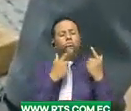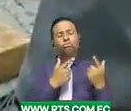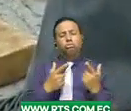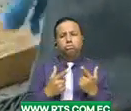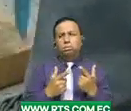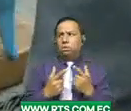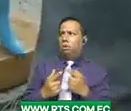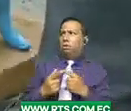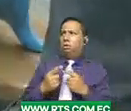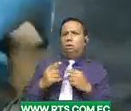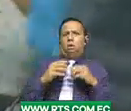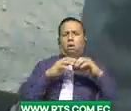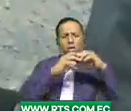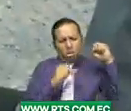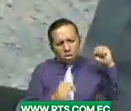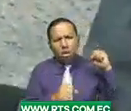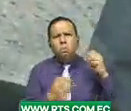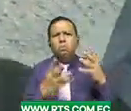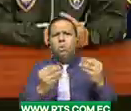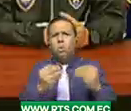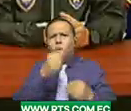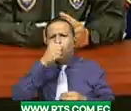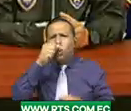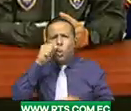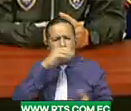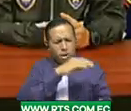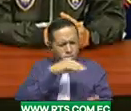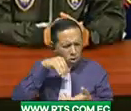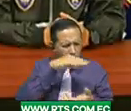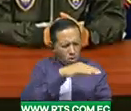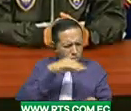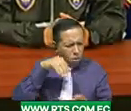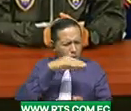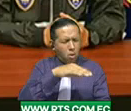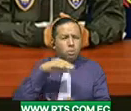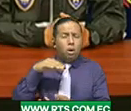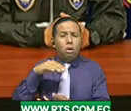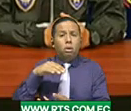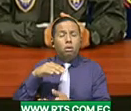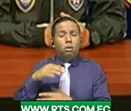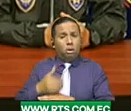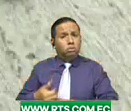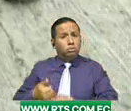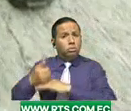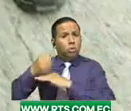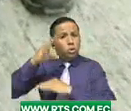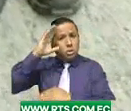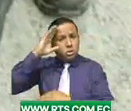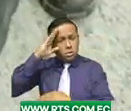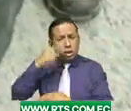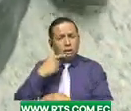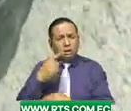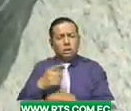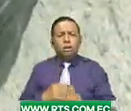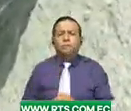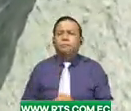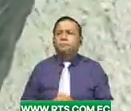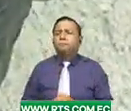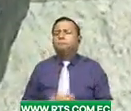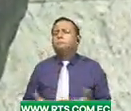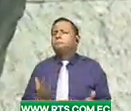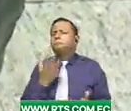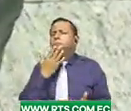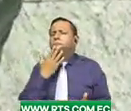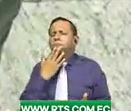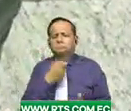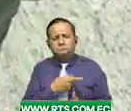alcaloides escondidos en el inmueble. El comandante de policía de la zona 8 daba los detalles de lo que fue el operativo, los